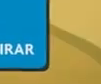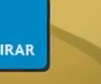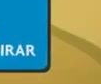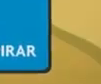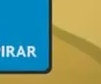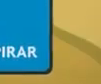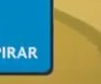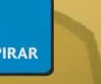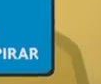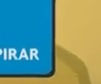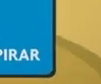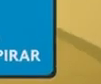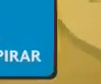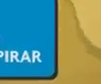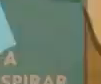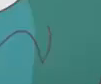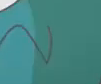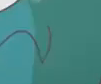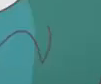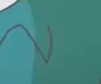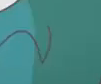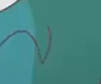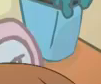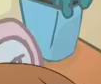Alerta ante cualquier síntoma.